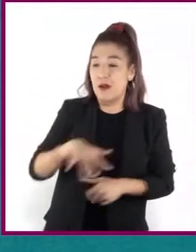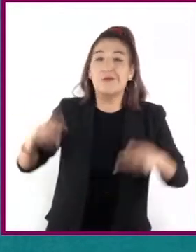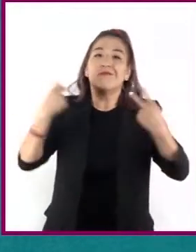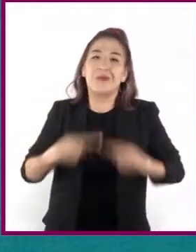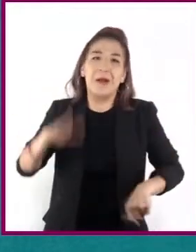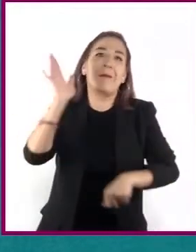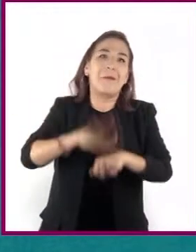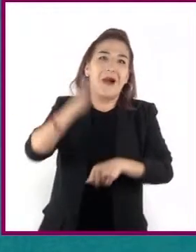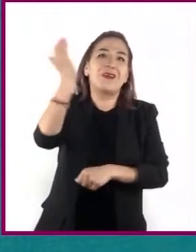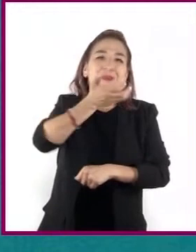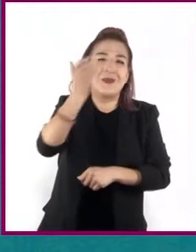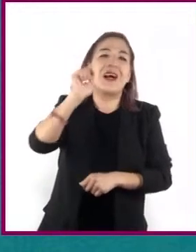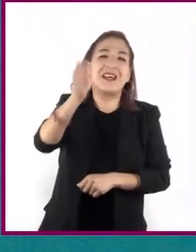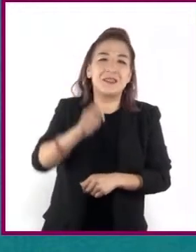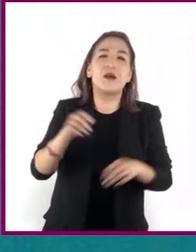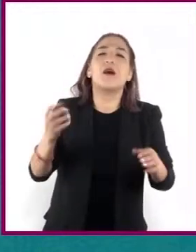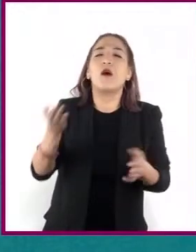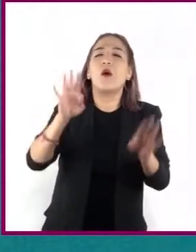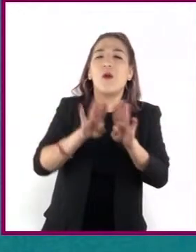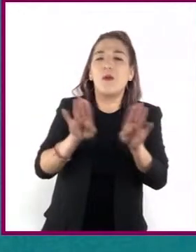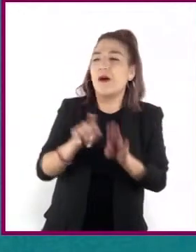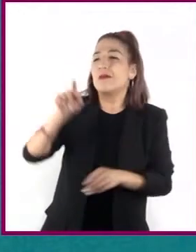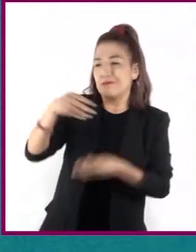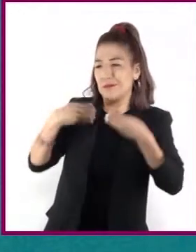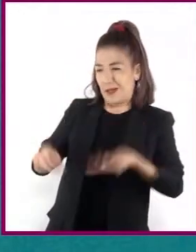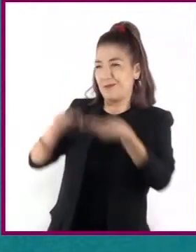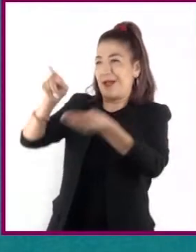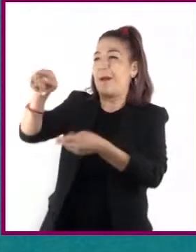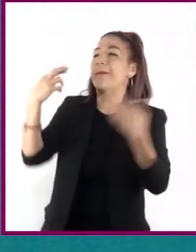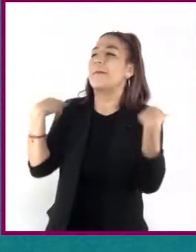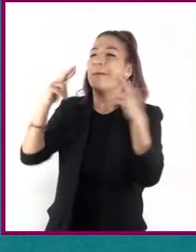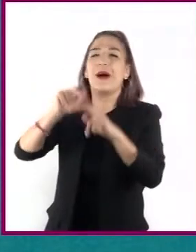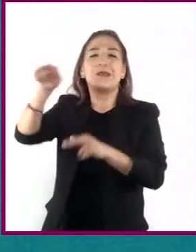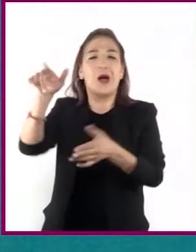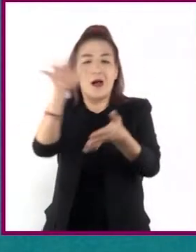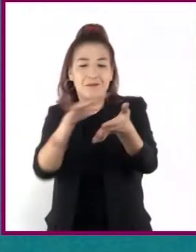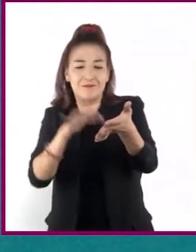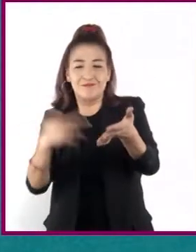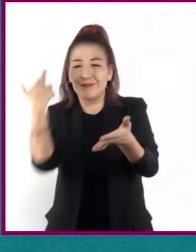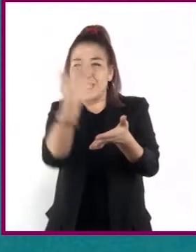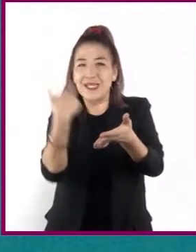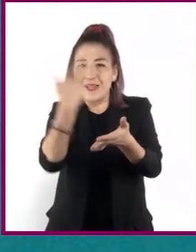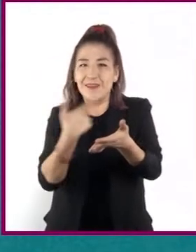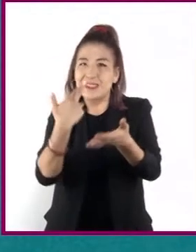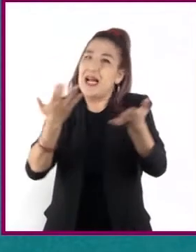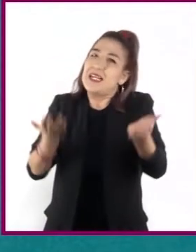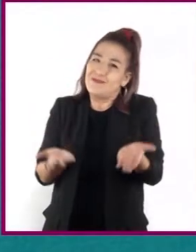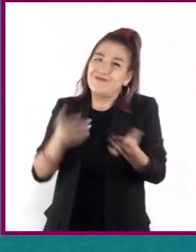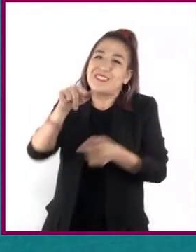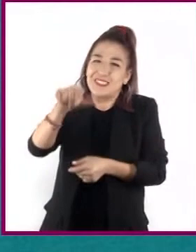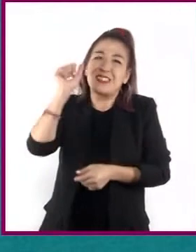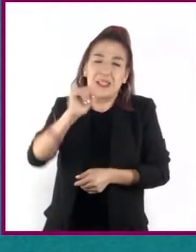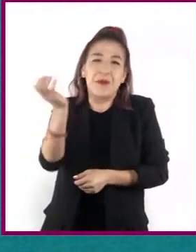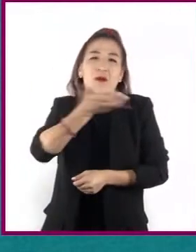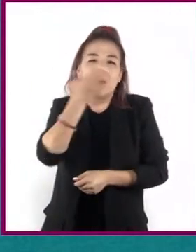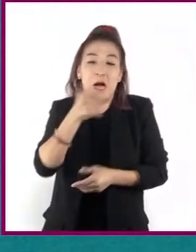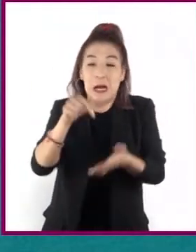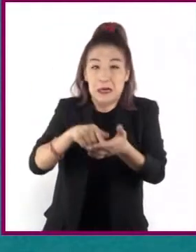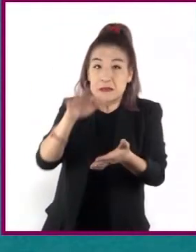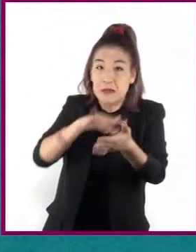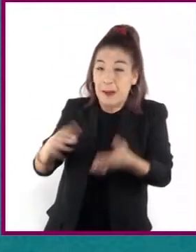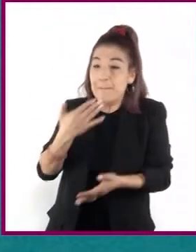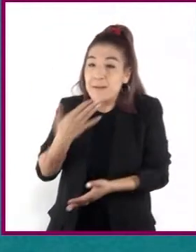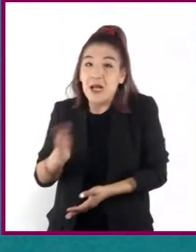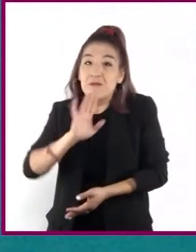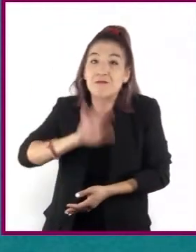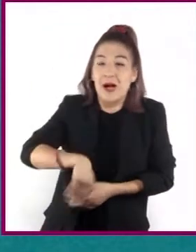más acostumbradas al típico proceso de evaluación escolar, en el cual son los profesores quienes evalúan si los conocimientos